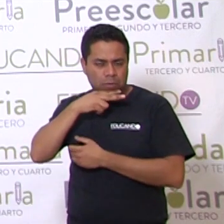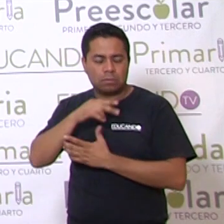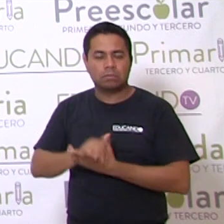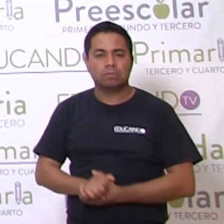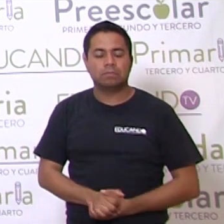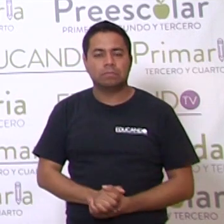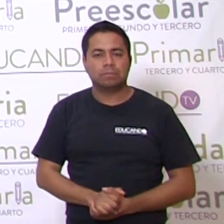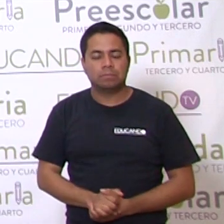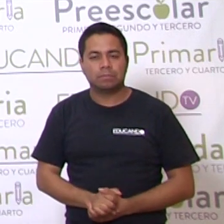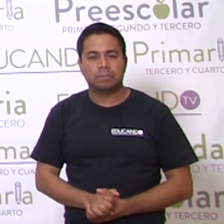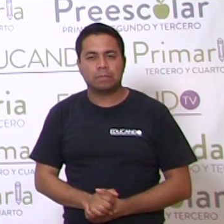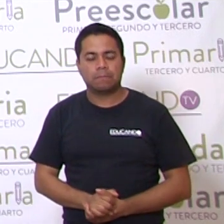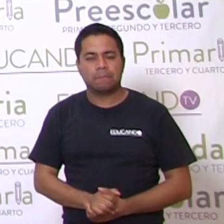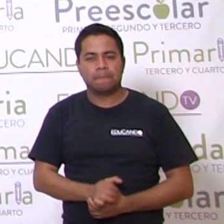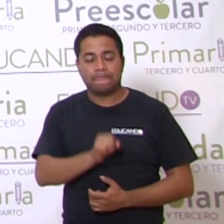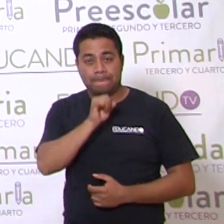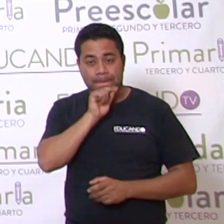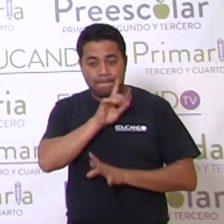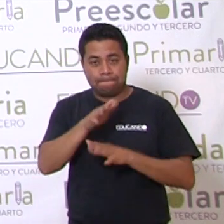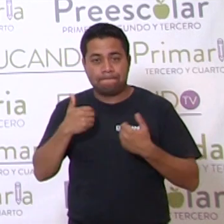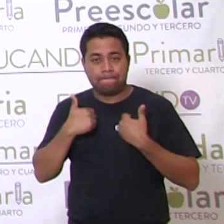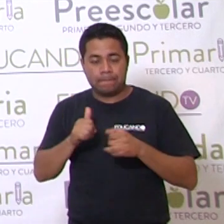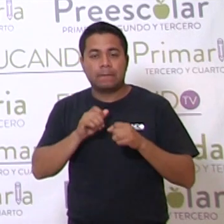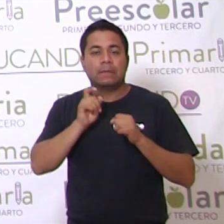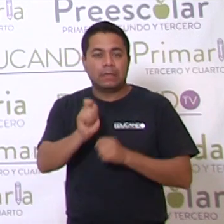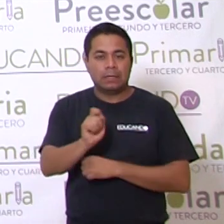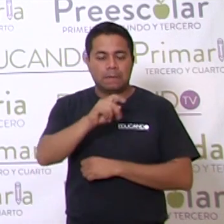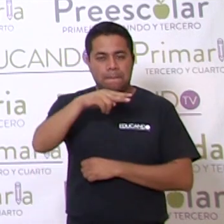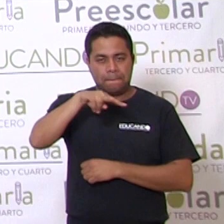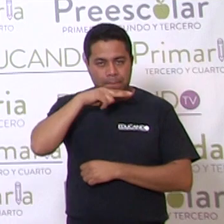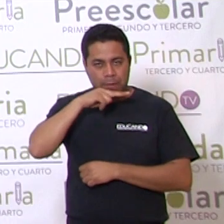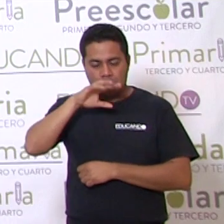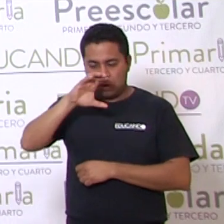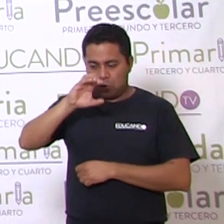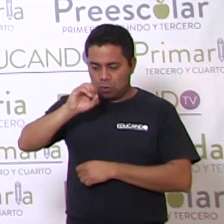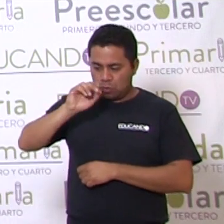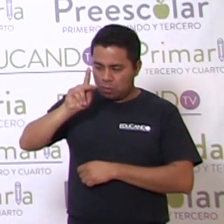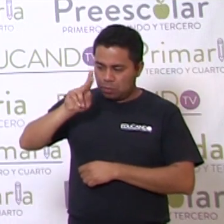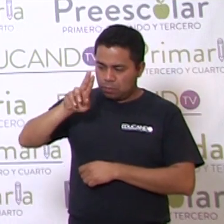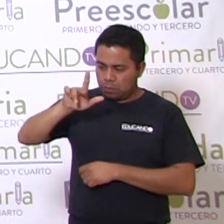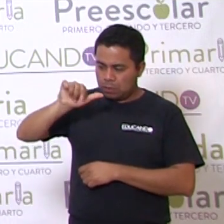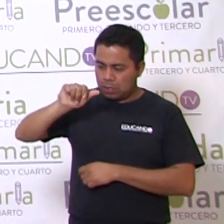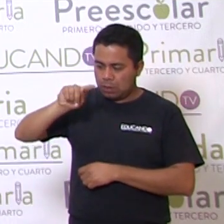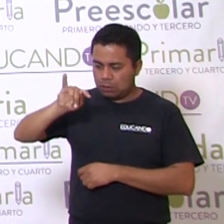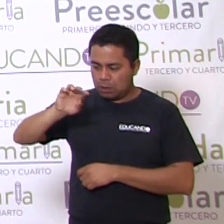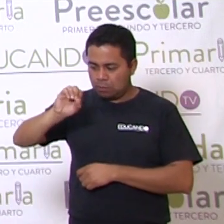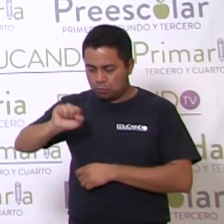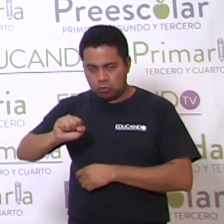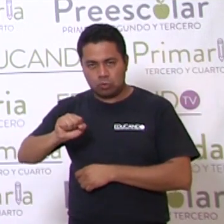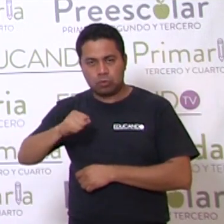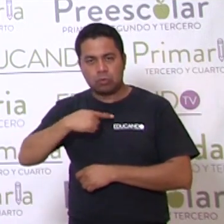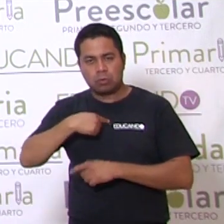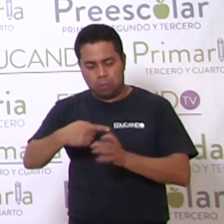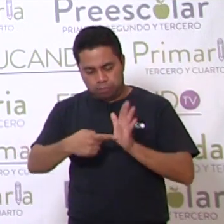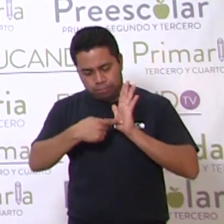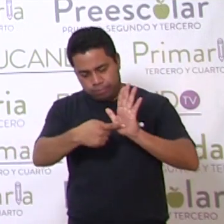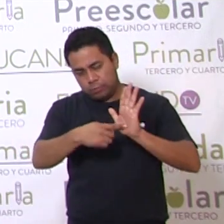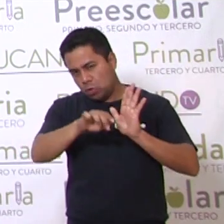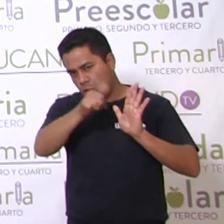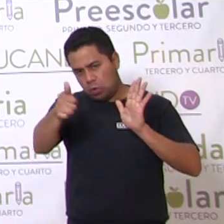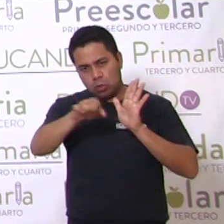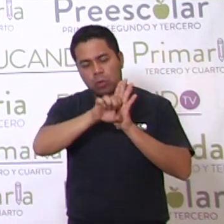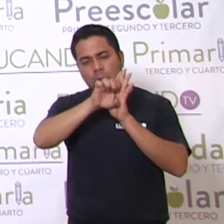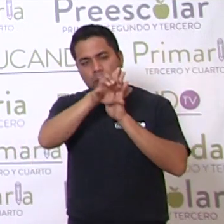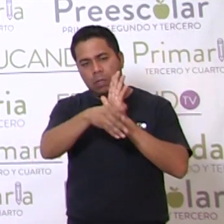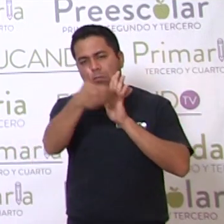es los verbos copulativos. Vamos a poner un ejemplo más, el